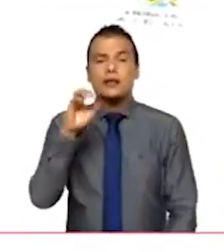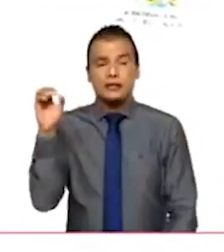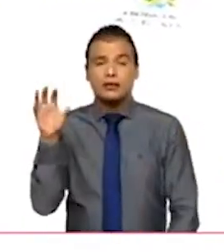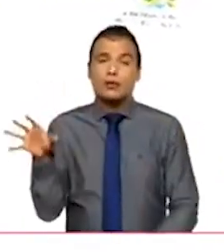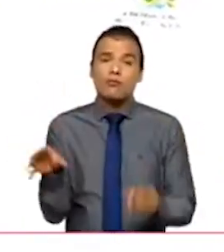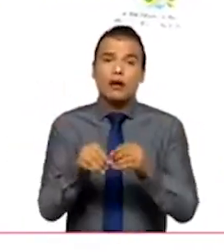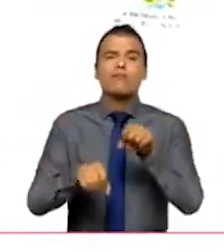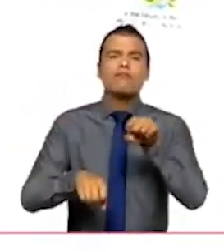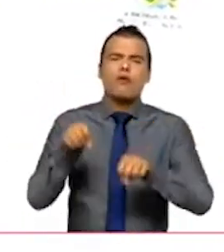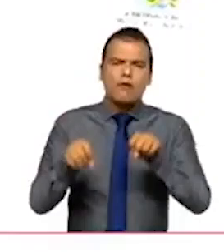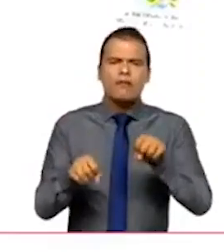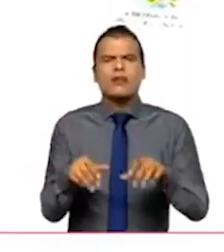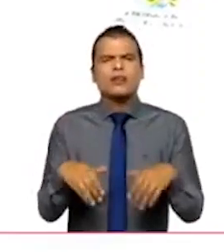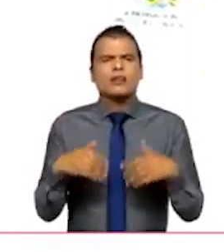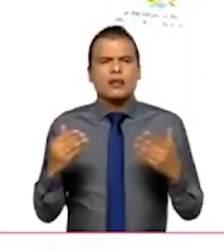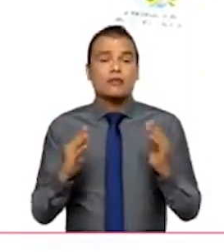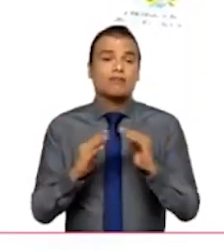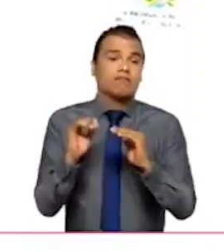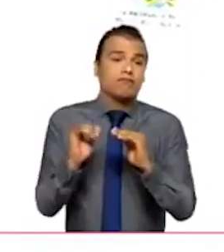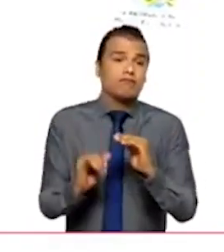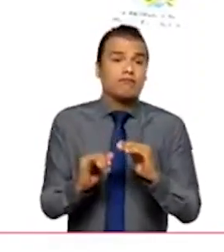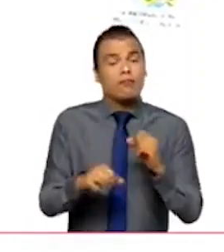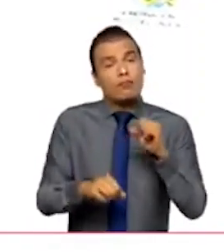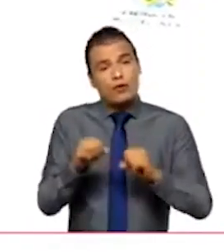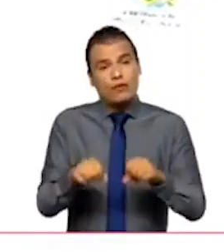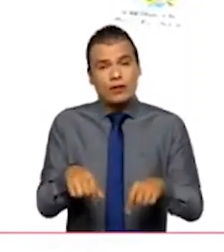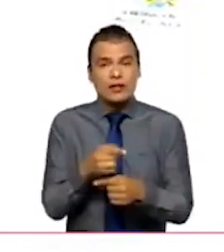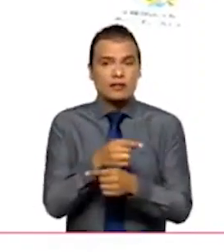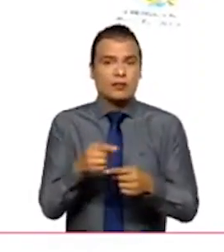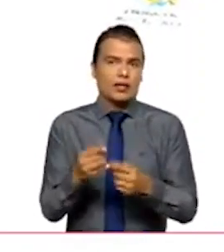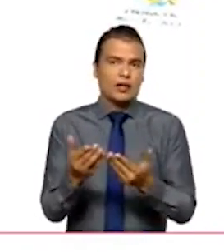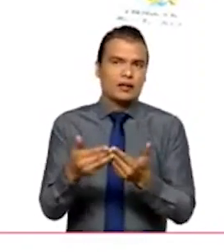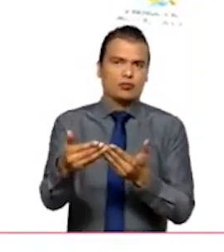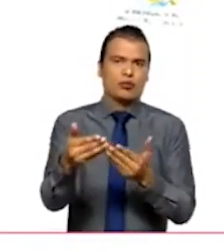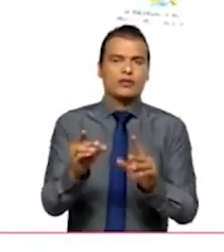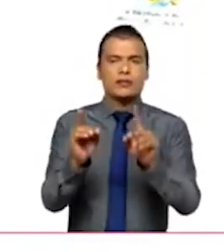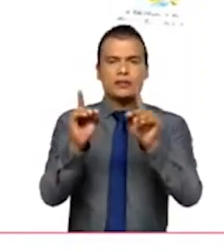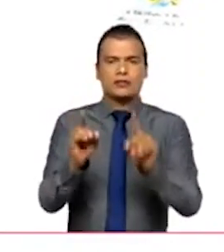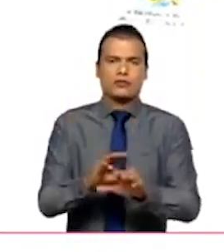dentro de las posibilidades el toque de queda. Eso esta semana se